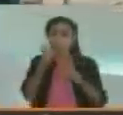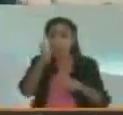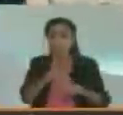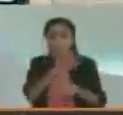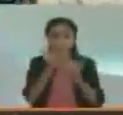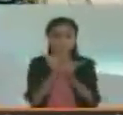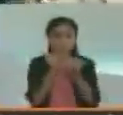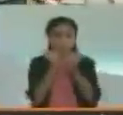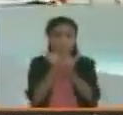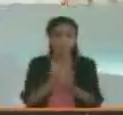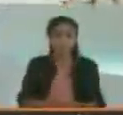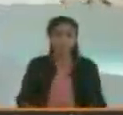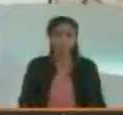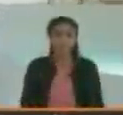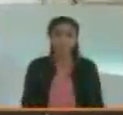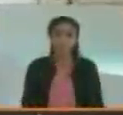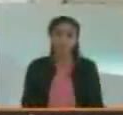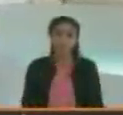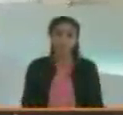Yo le digo